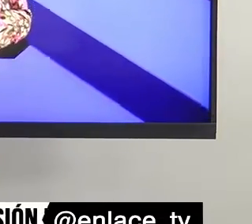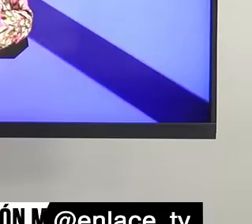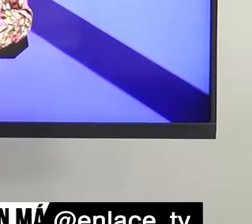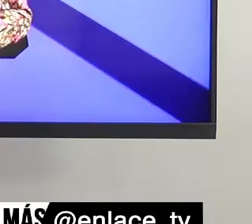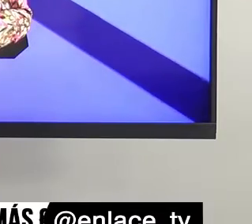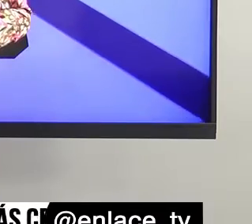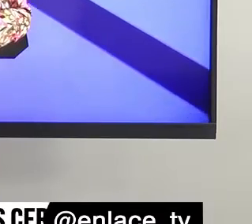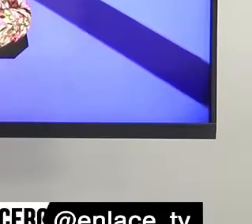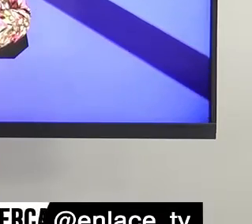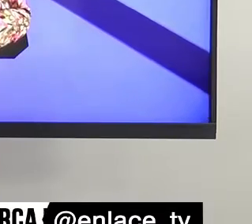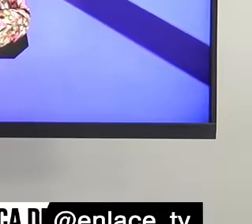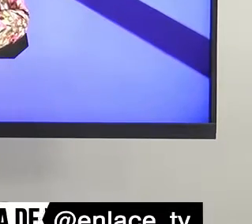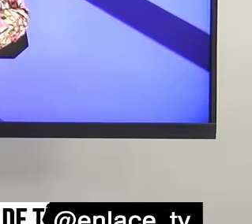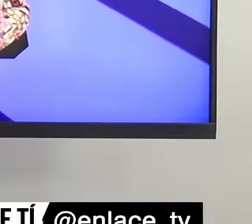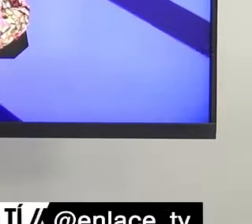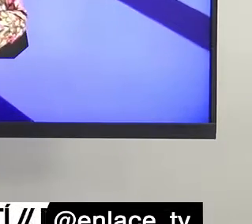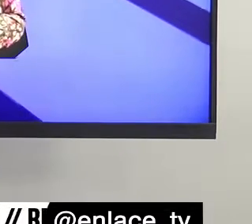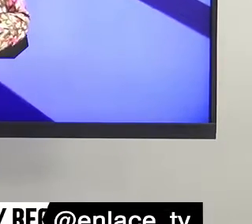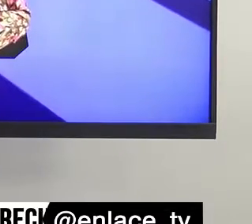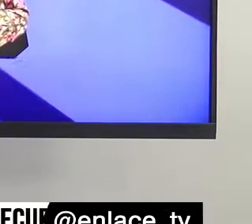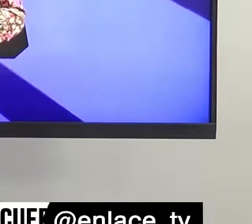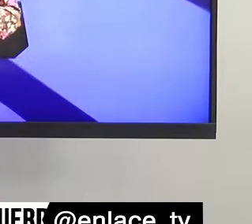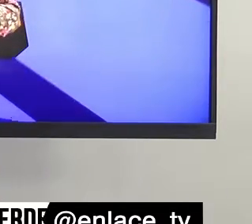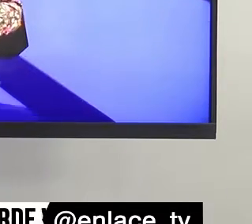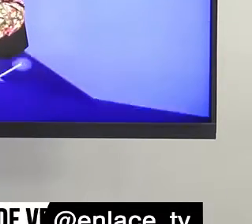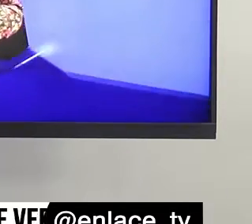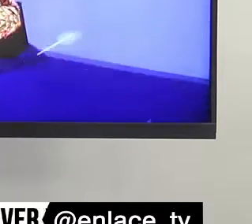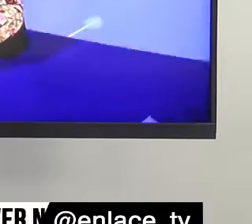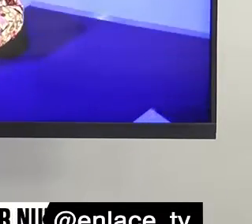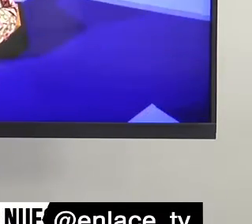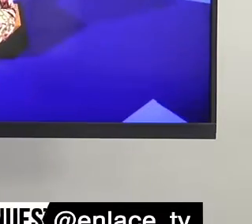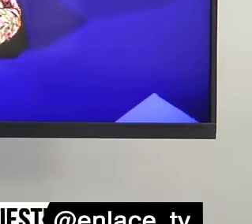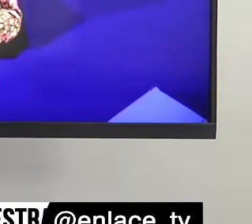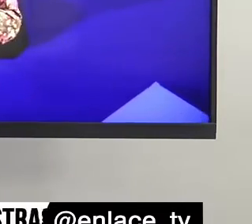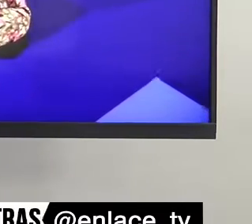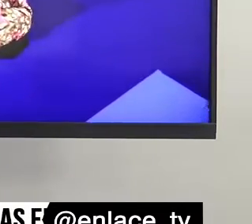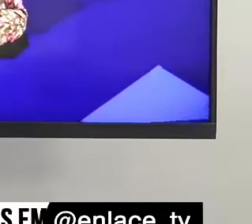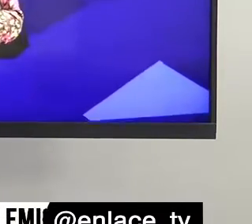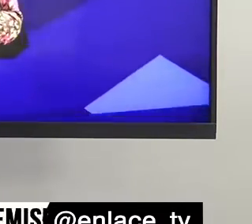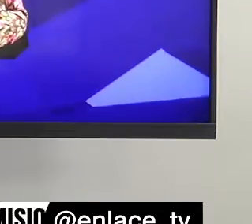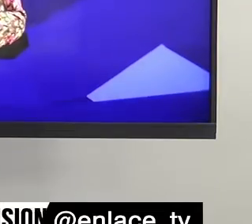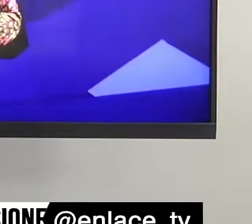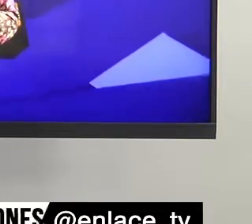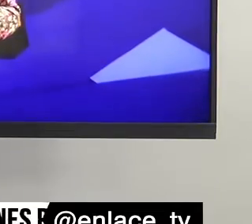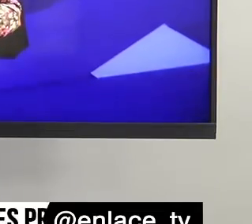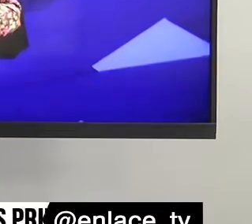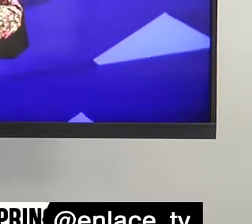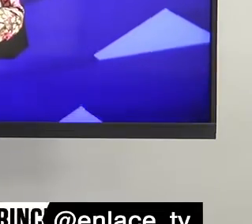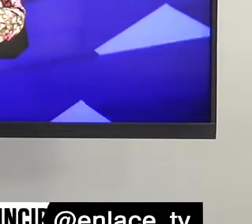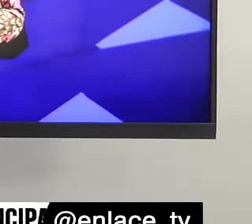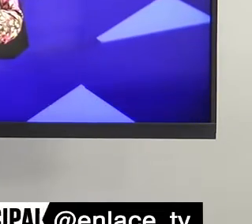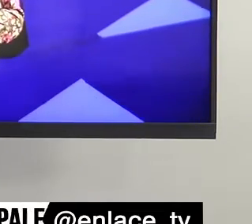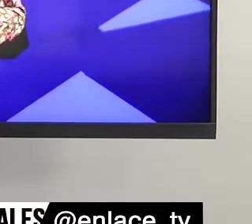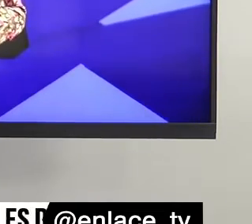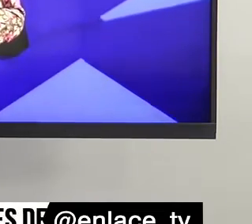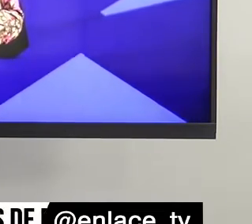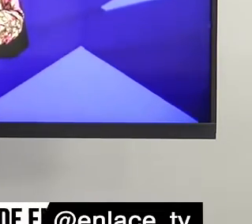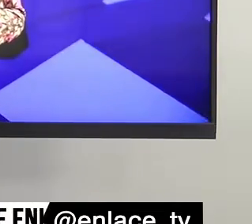Ellos están exigiendo pago de salarios y de sus prestaciones sociales. Estas y otras noticias las estaremos ampliando durante la presente emisión.